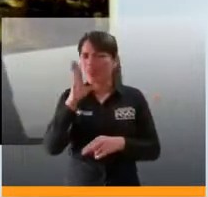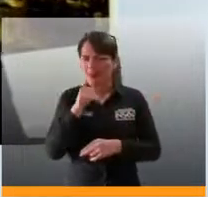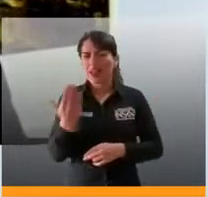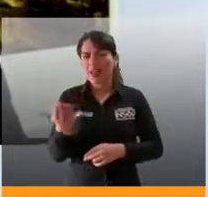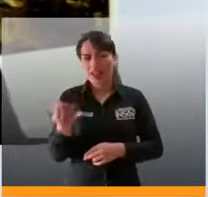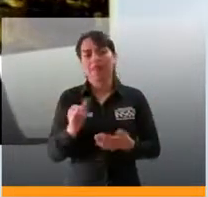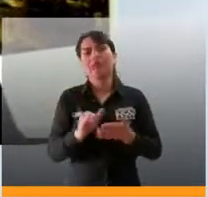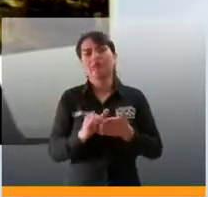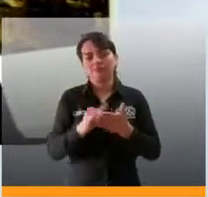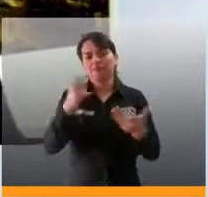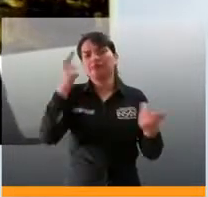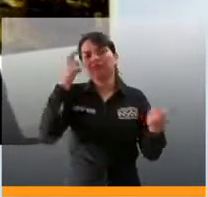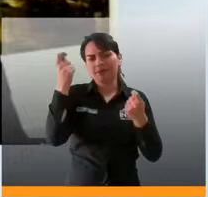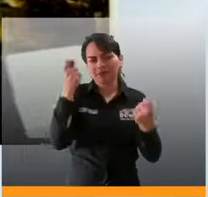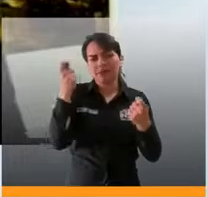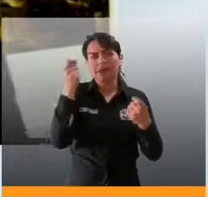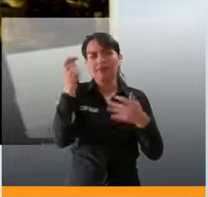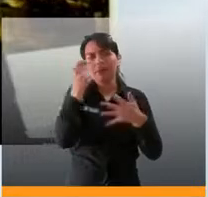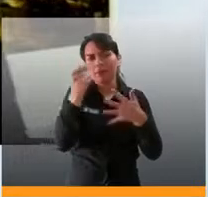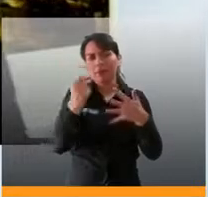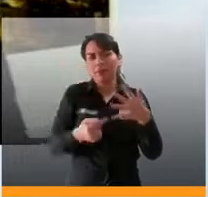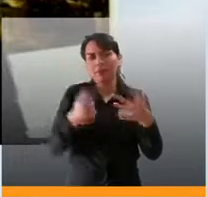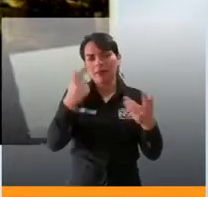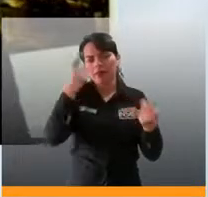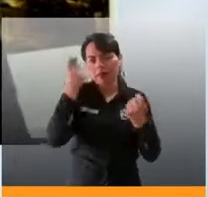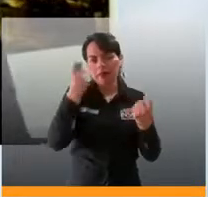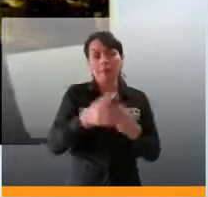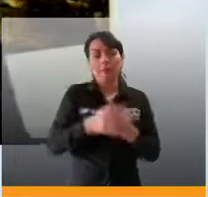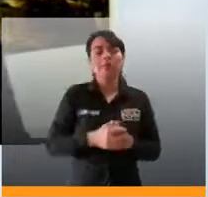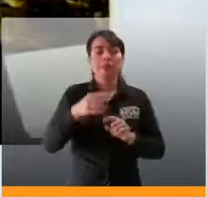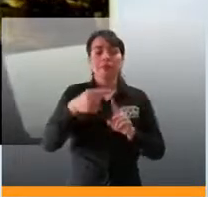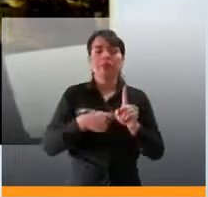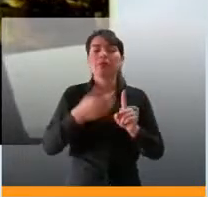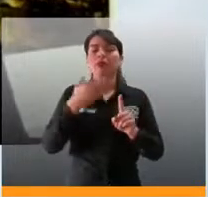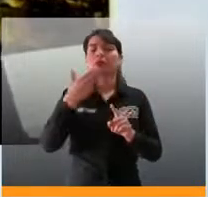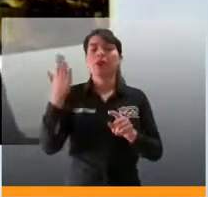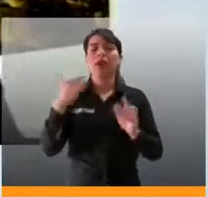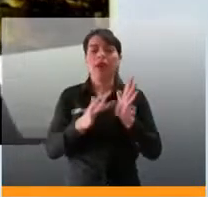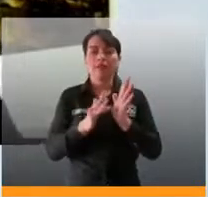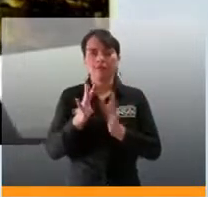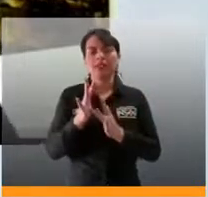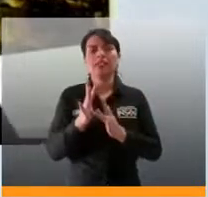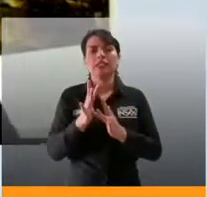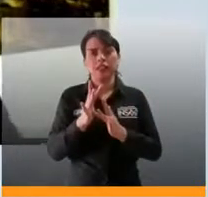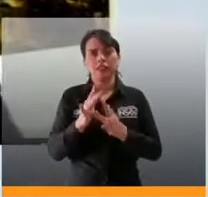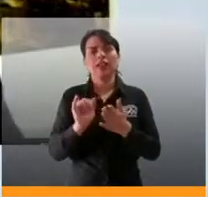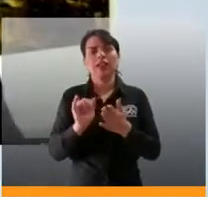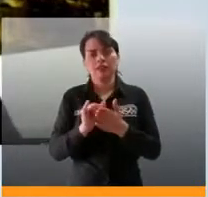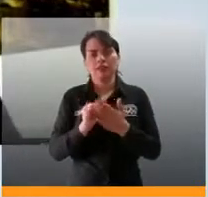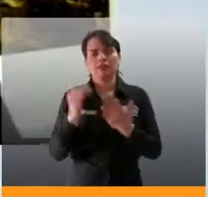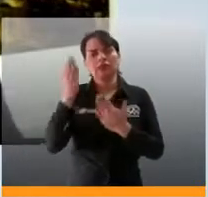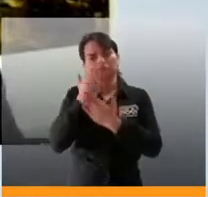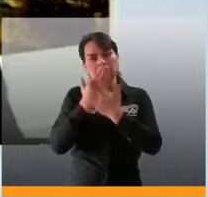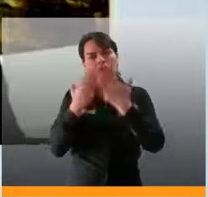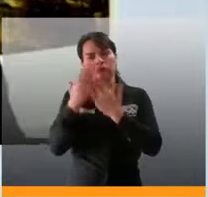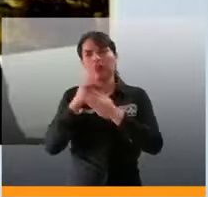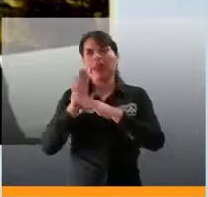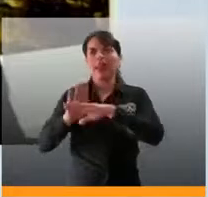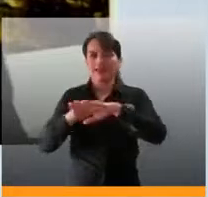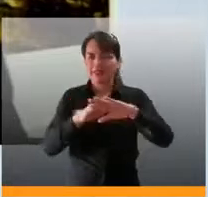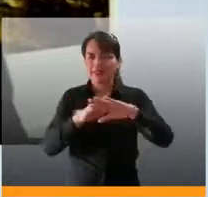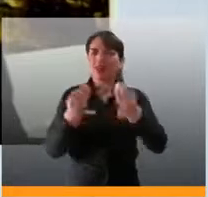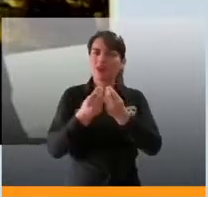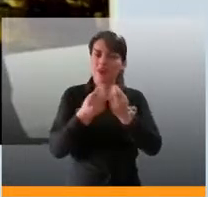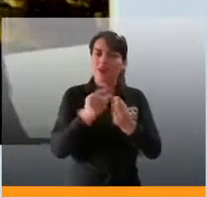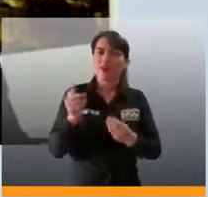de las estrategias que tuvimos que implementar nosotros en el mes de abril, y tuvimos que hacer recarga a nuestros estudiantes. Yo quiero decirles a todos nuestros compañeros y a quien